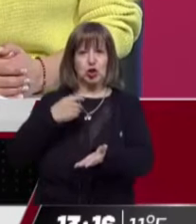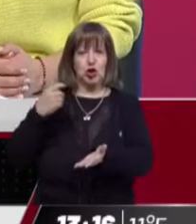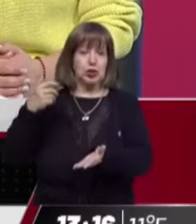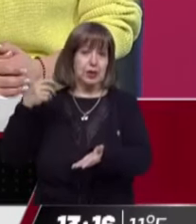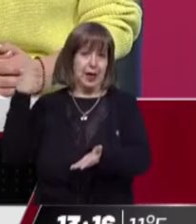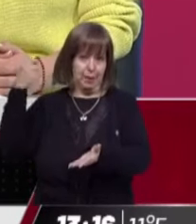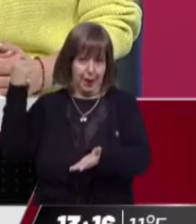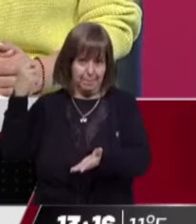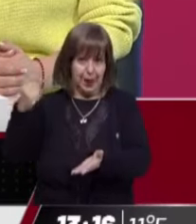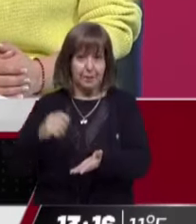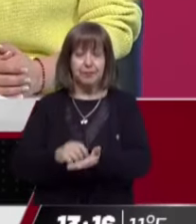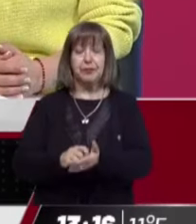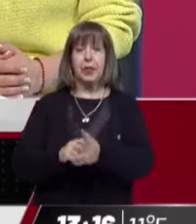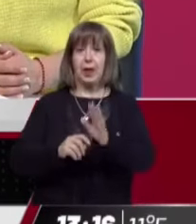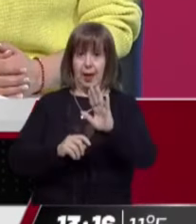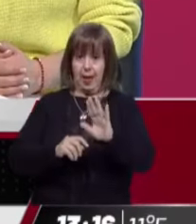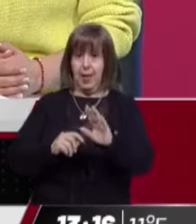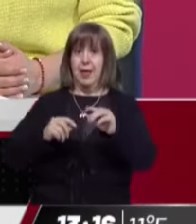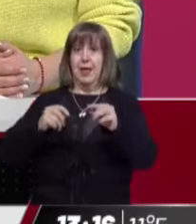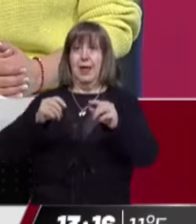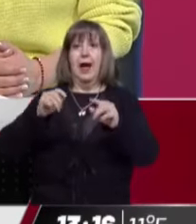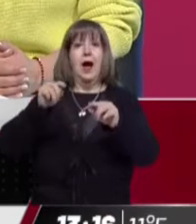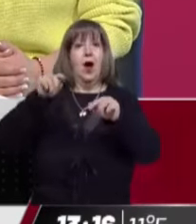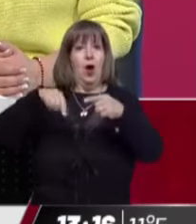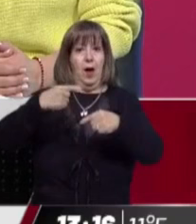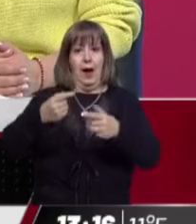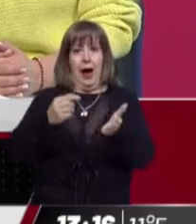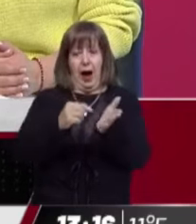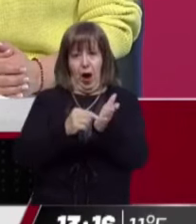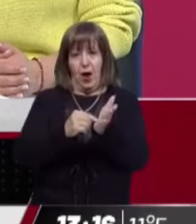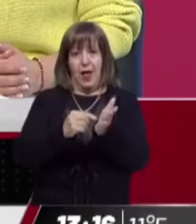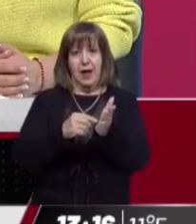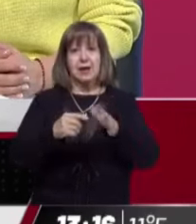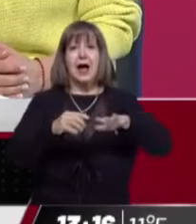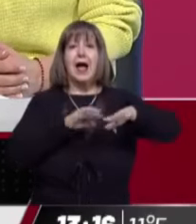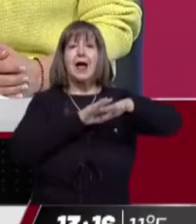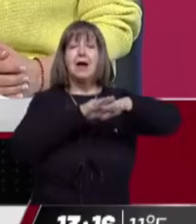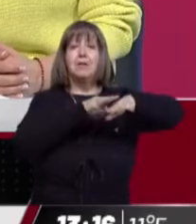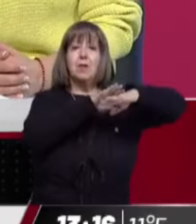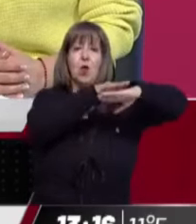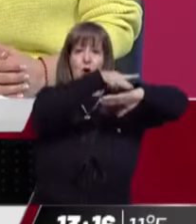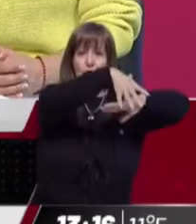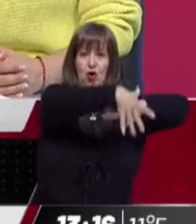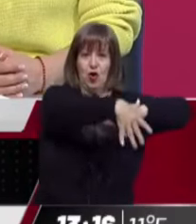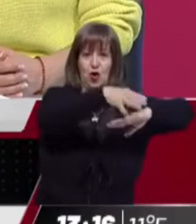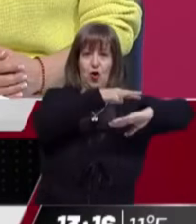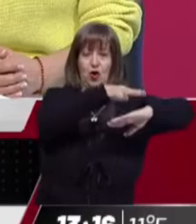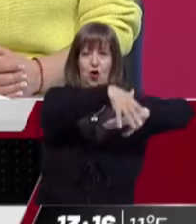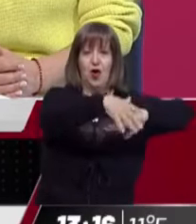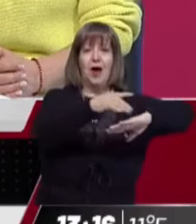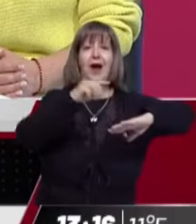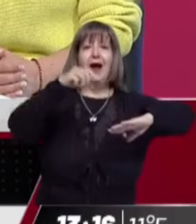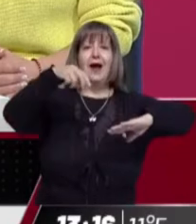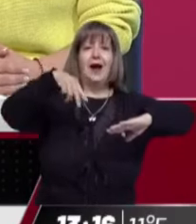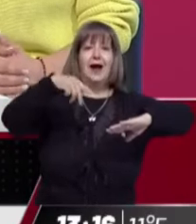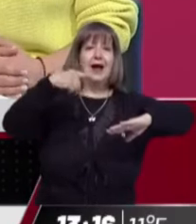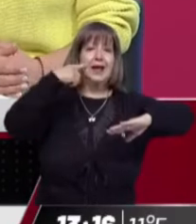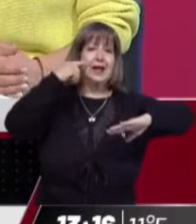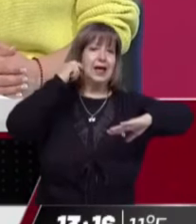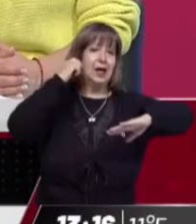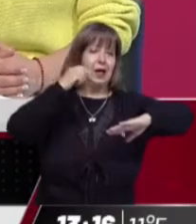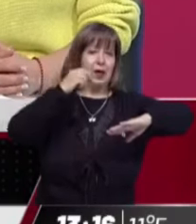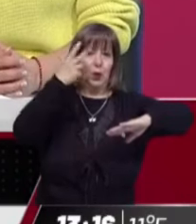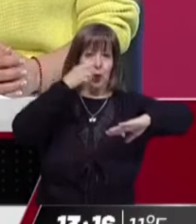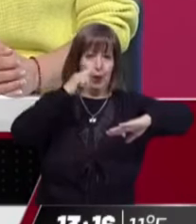toman hoy, por ejemplo, el estado de los embalses del complejo de los Nicuiles, de acuerdo a